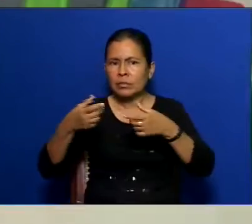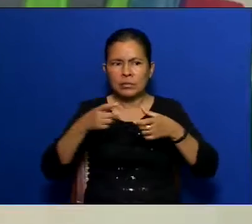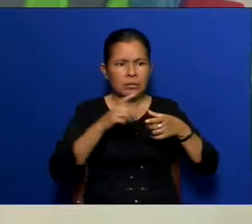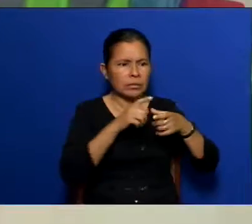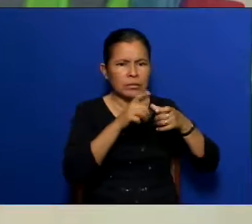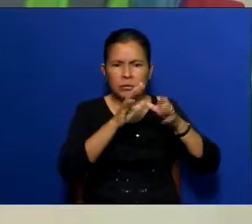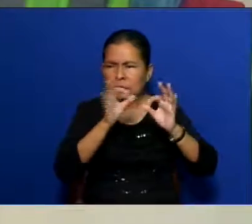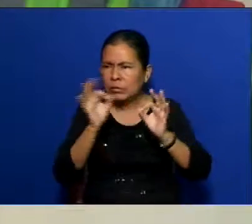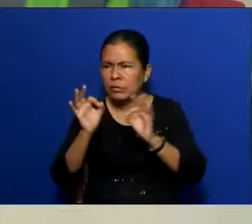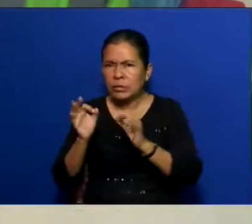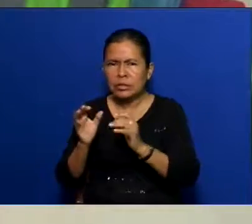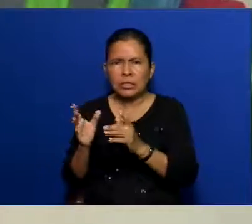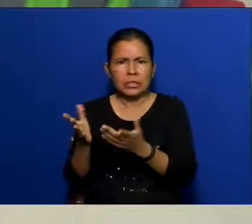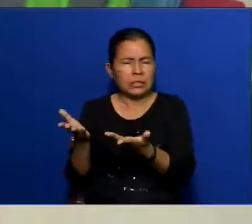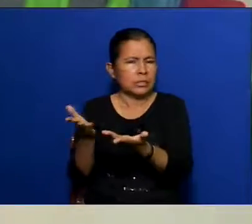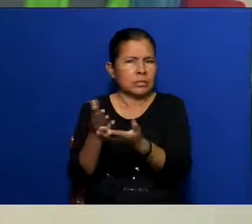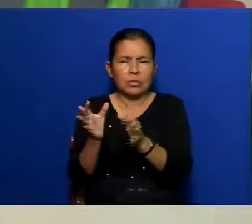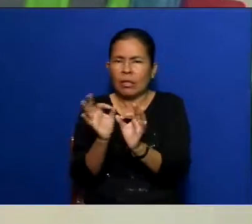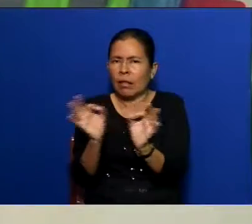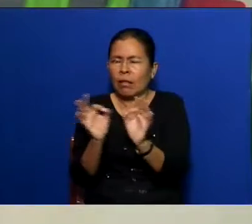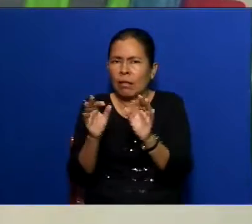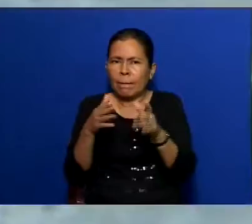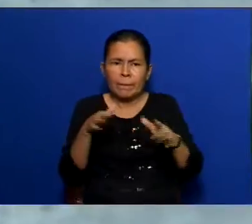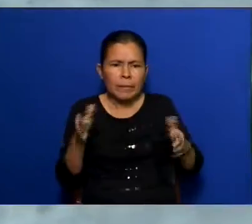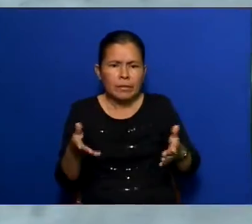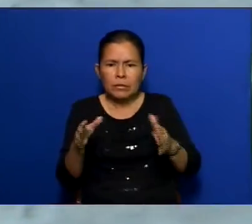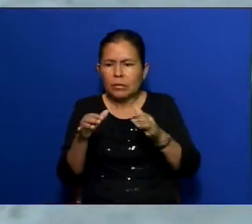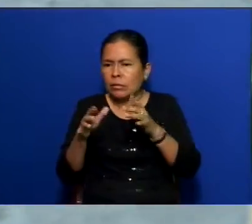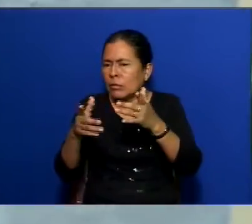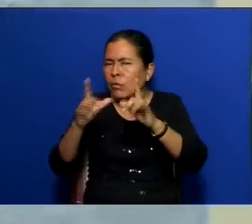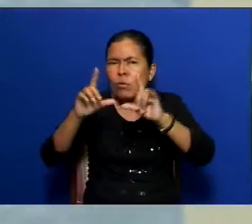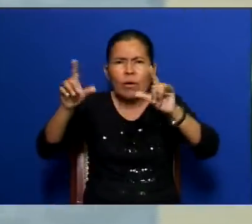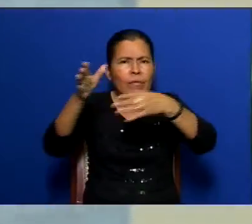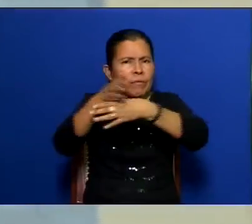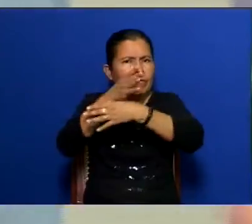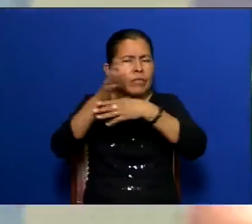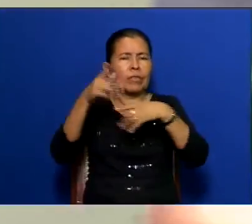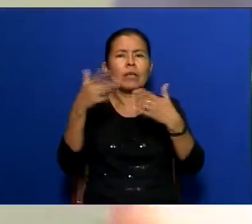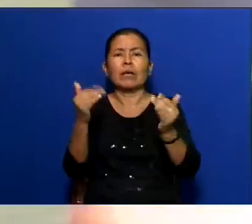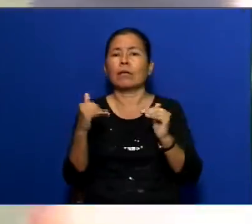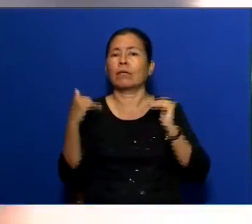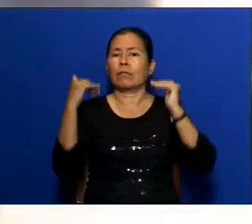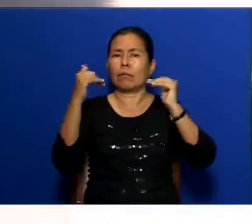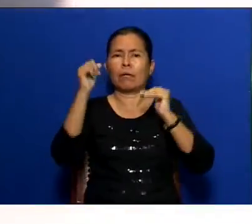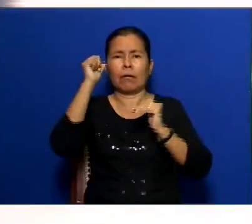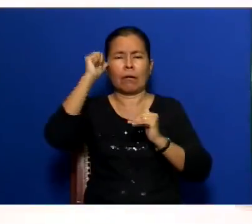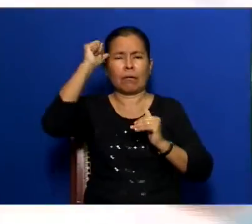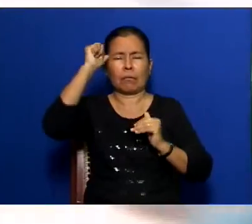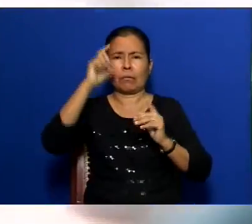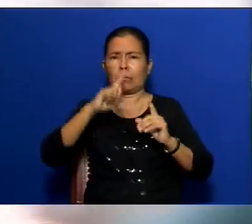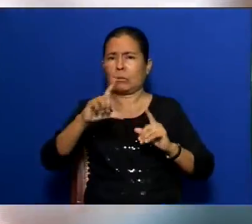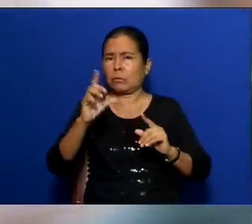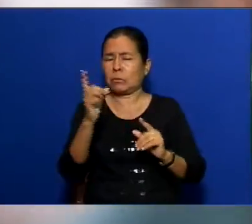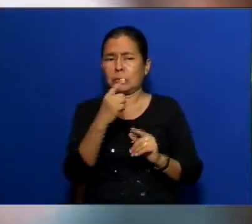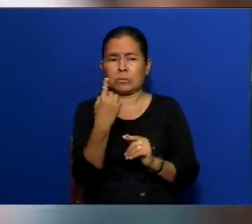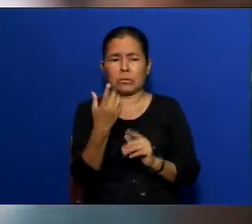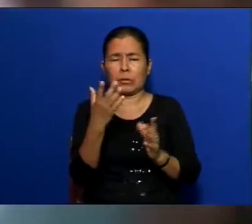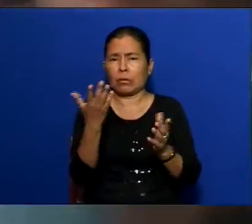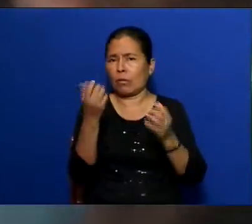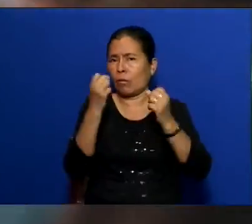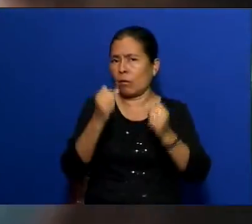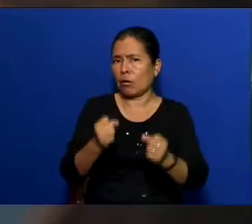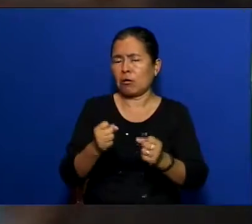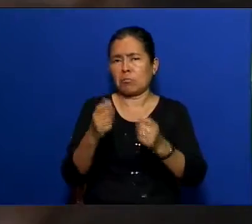niños. Los consultorios tampoco eran adecuados para los niños, porque era un consultorio general donde podía examinarse a un hombre